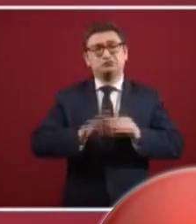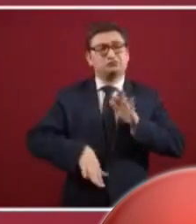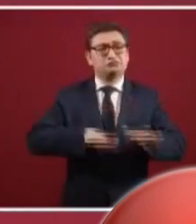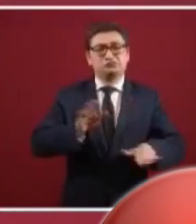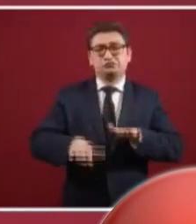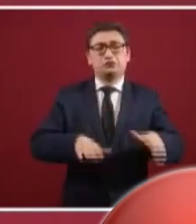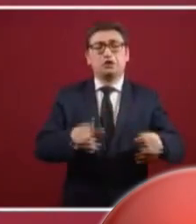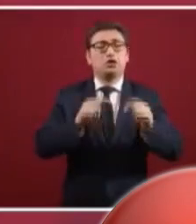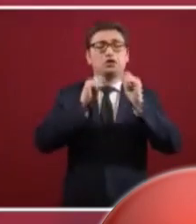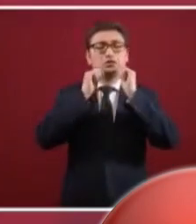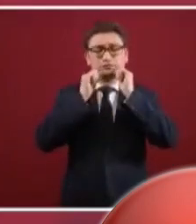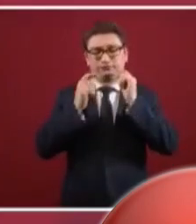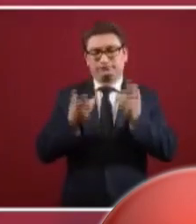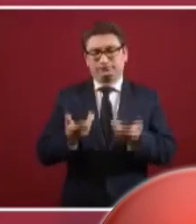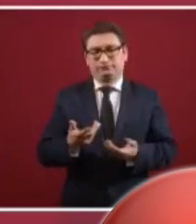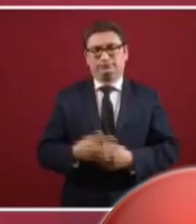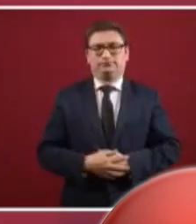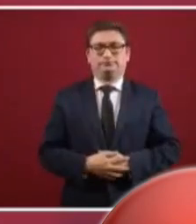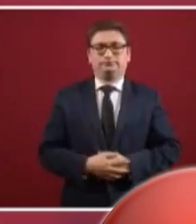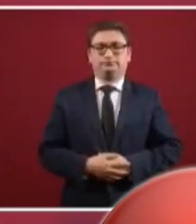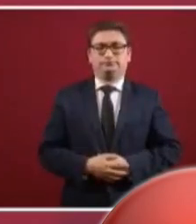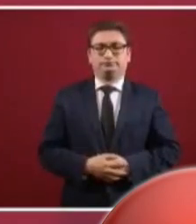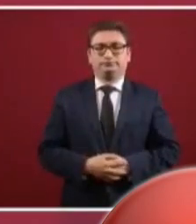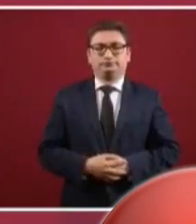muchas personas,